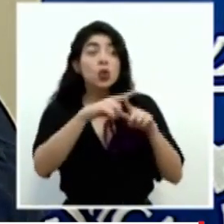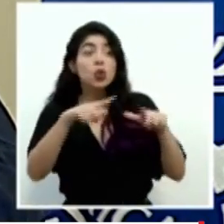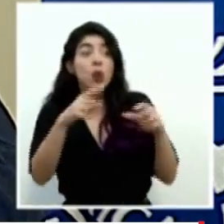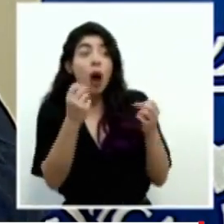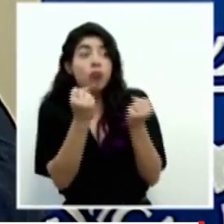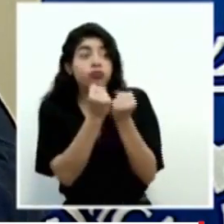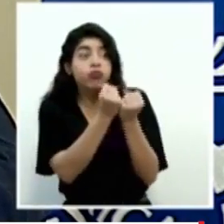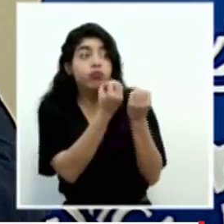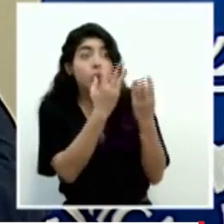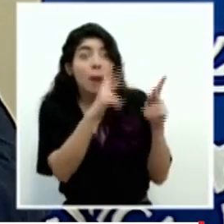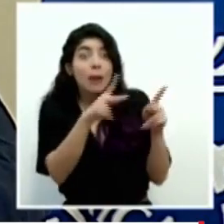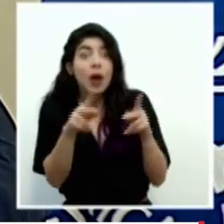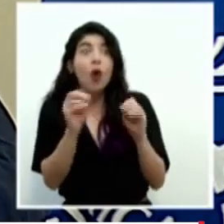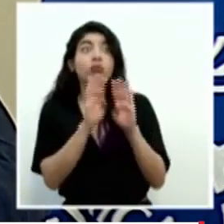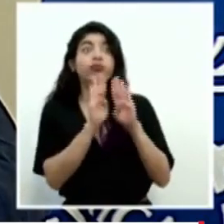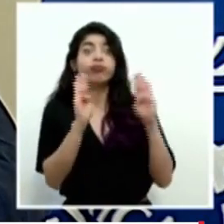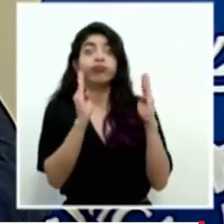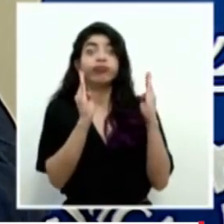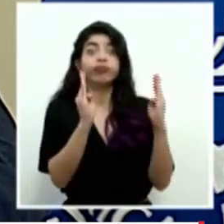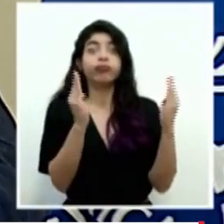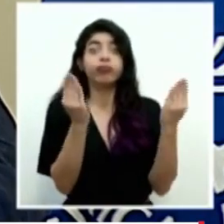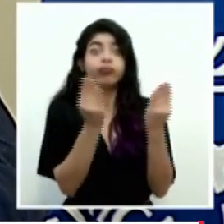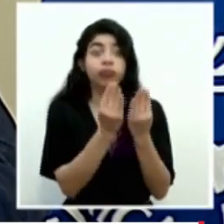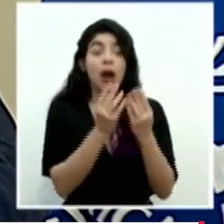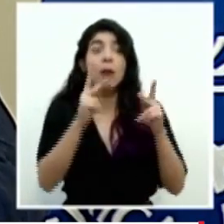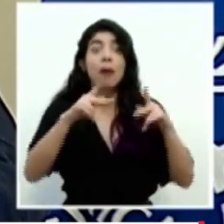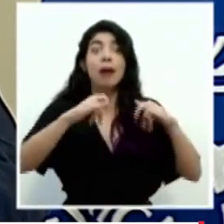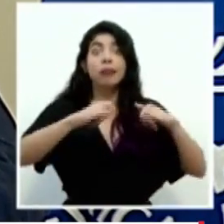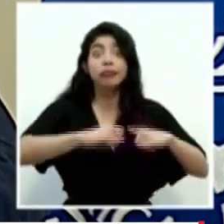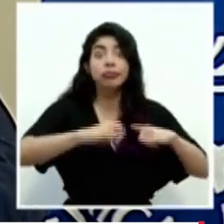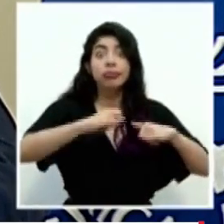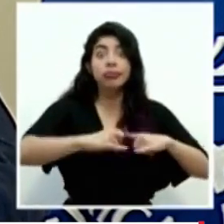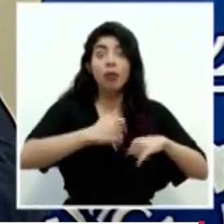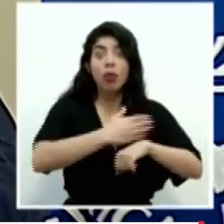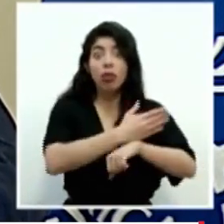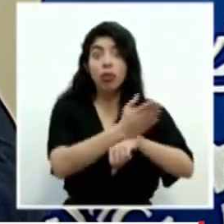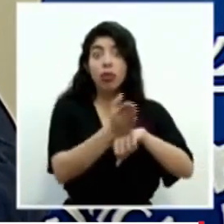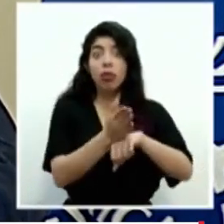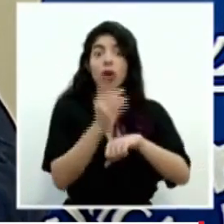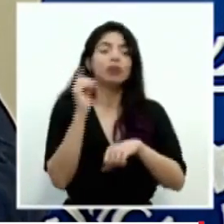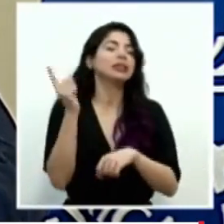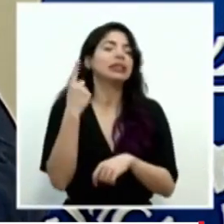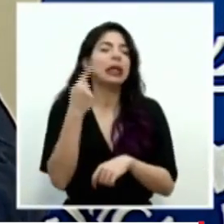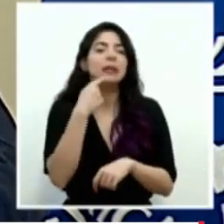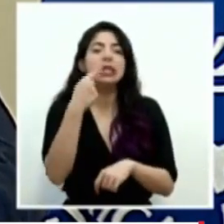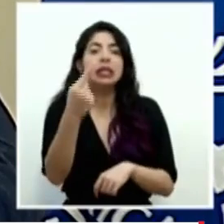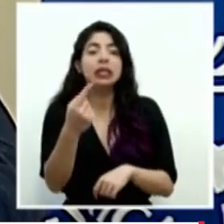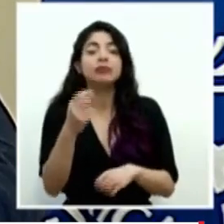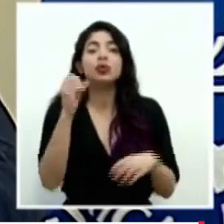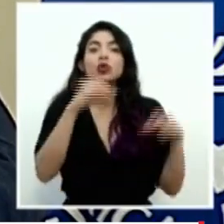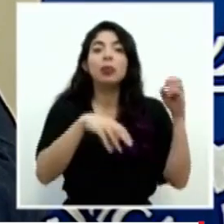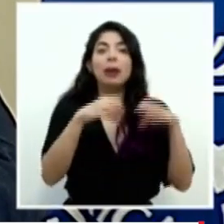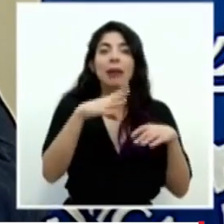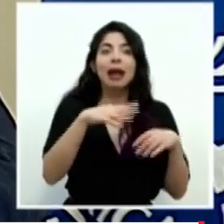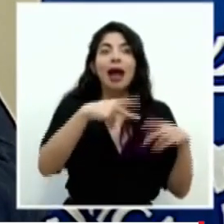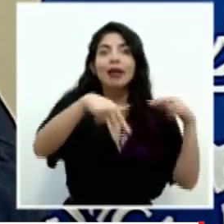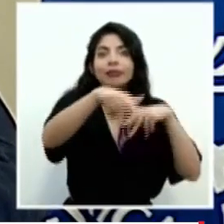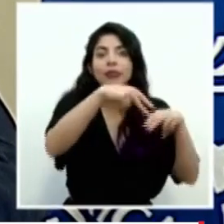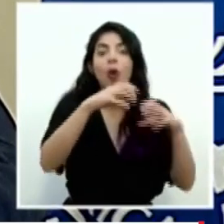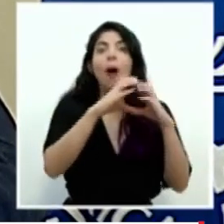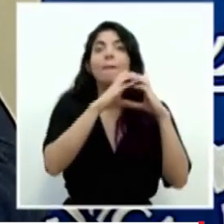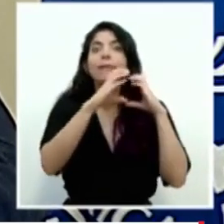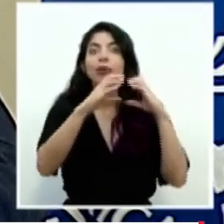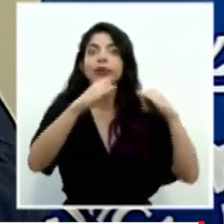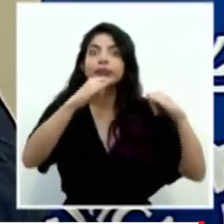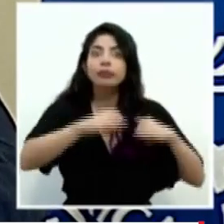más personas, en lugares cerrados y donde hay una permanencia más importante. Ya hemos dicho, ¿verdad?, todo lo que son supermercados,